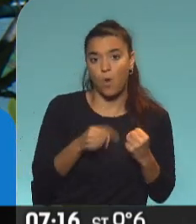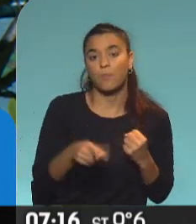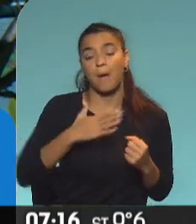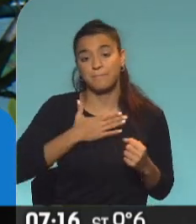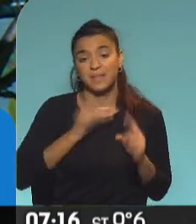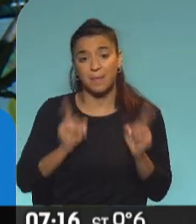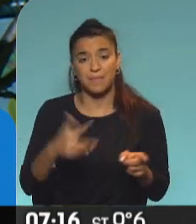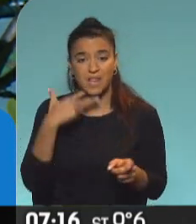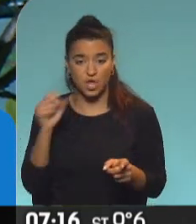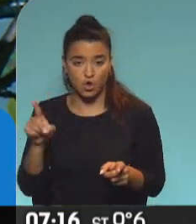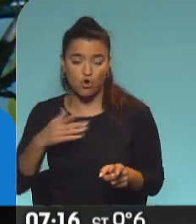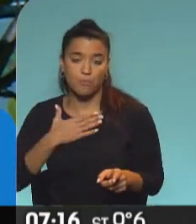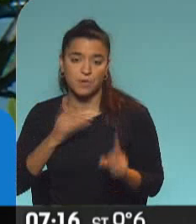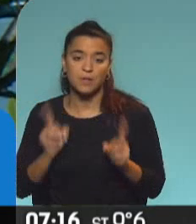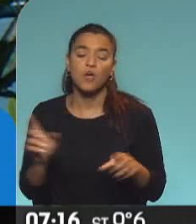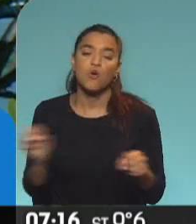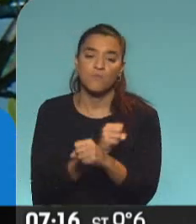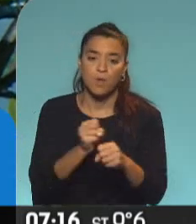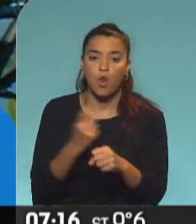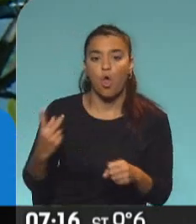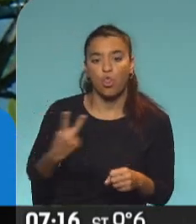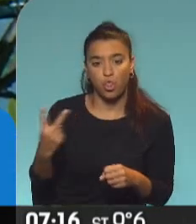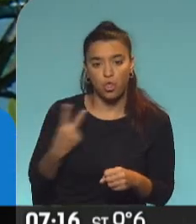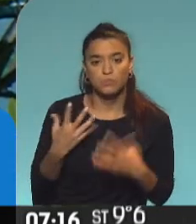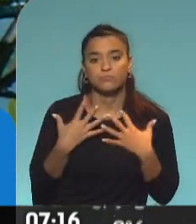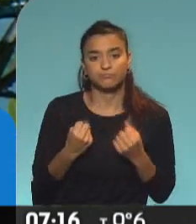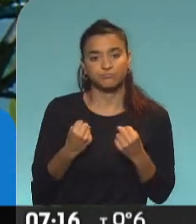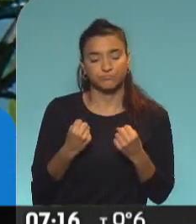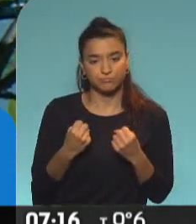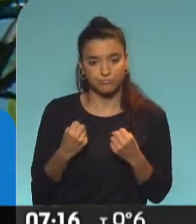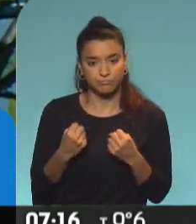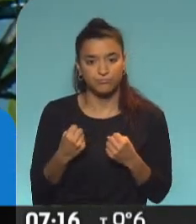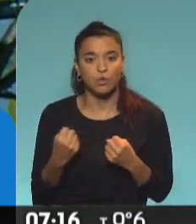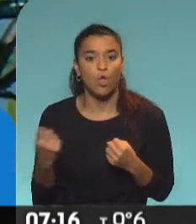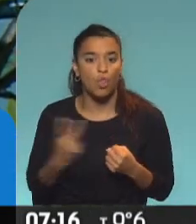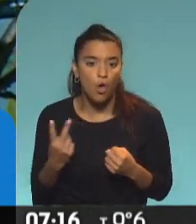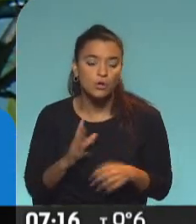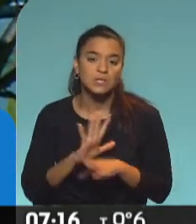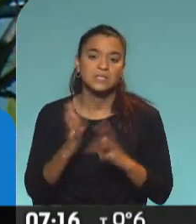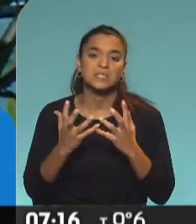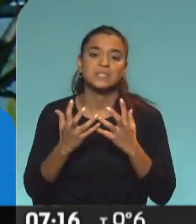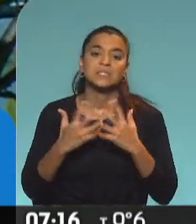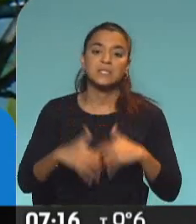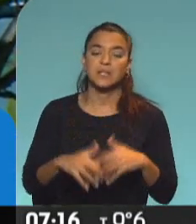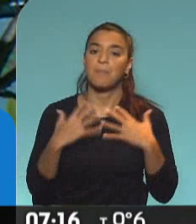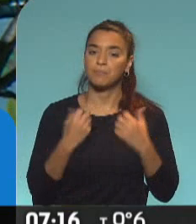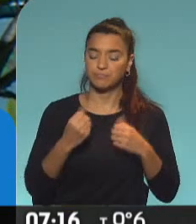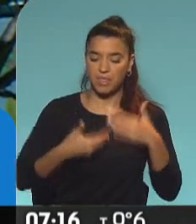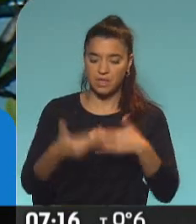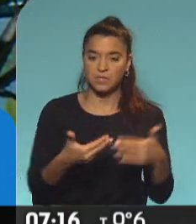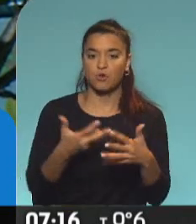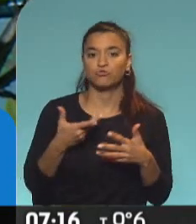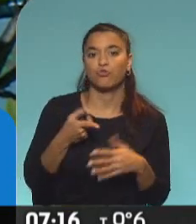por suerte ya tenemos la confirmación de que los dos tenemos anticuerpos que nuestro sistema inmunológico desarrolló